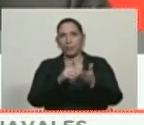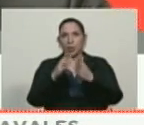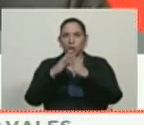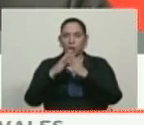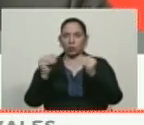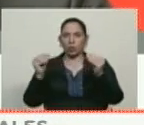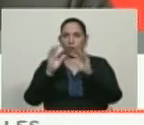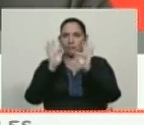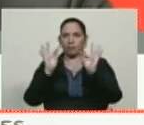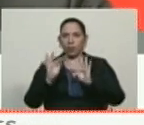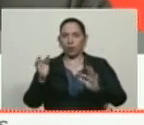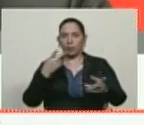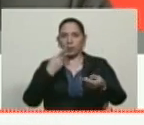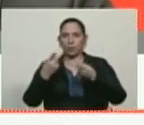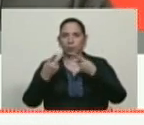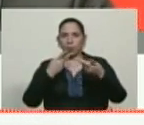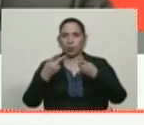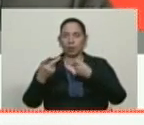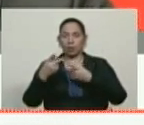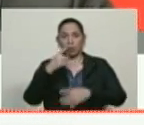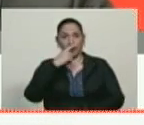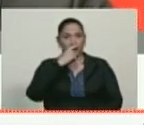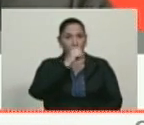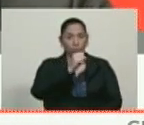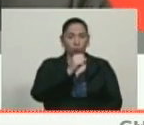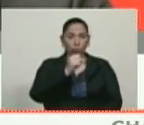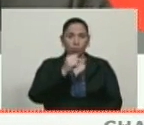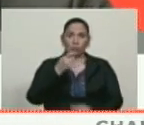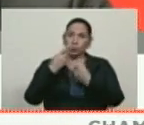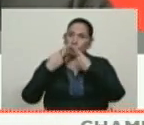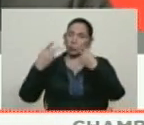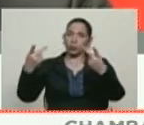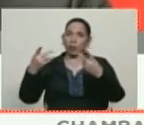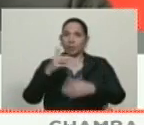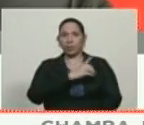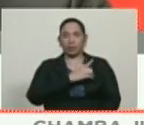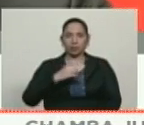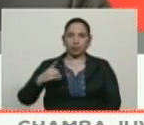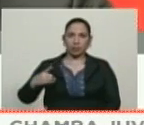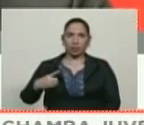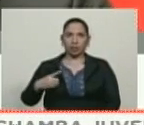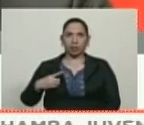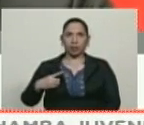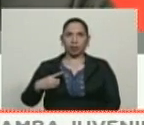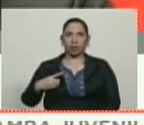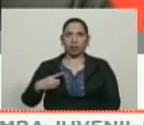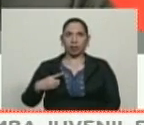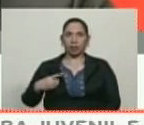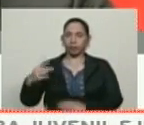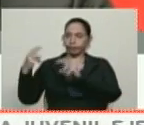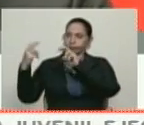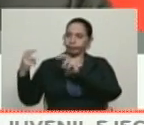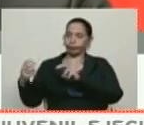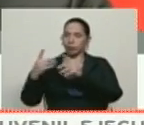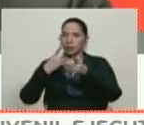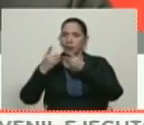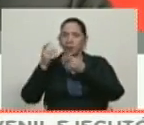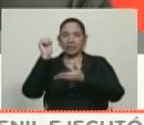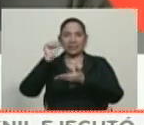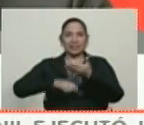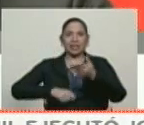fuerzas políticas de Venezuela. Nicolás Maduro ha declarado su deseo de entablar este diálogo sin